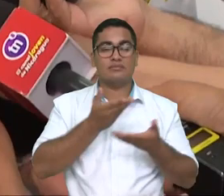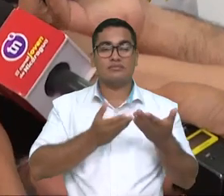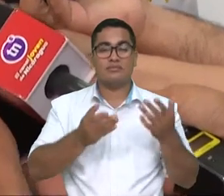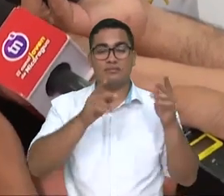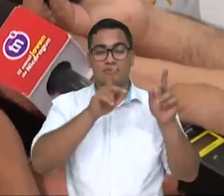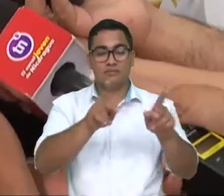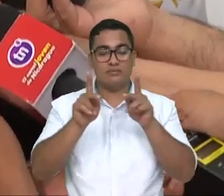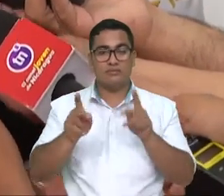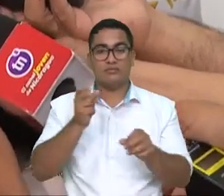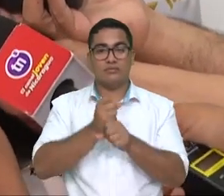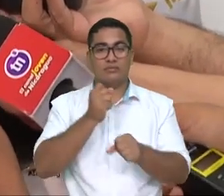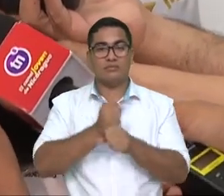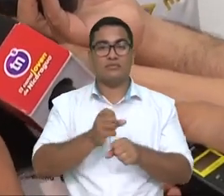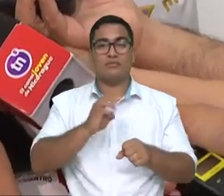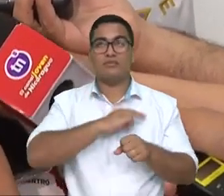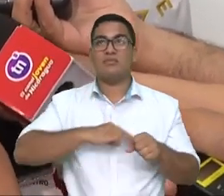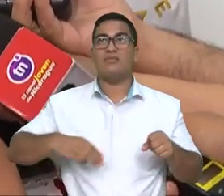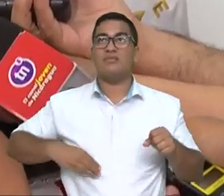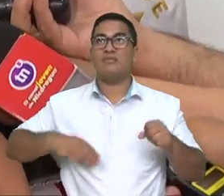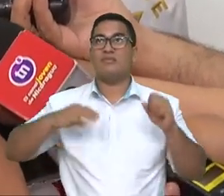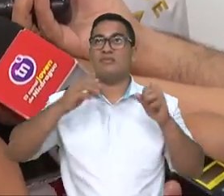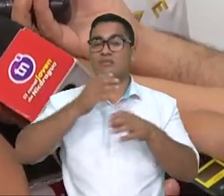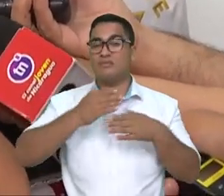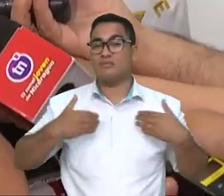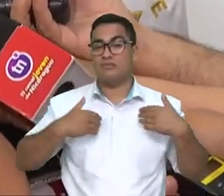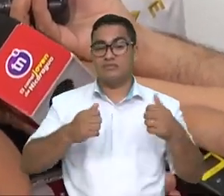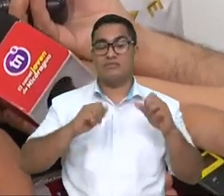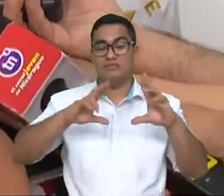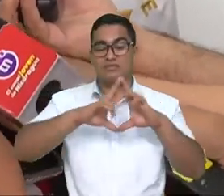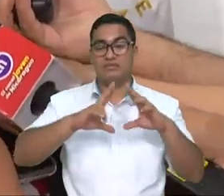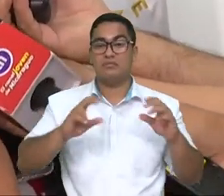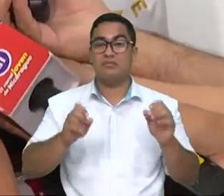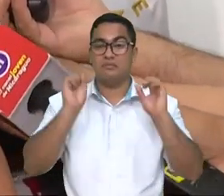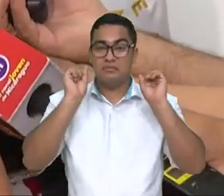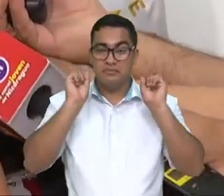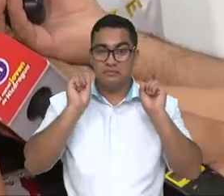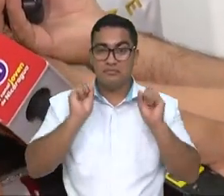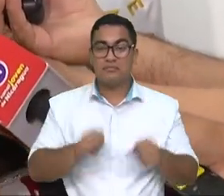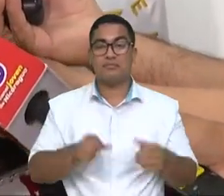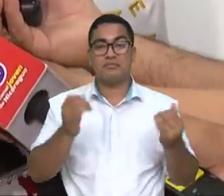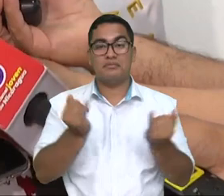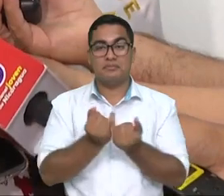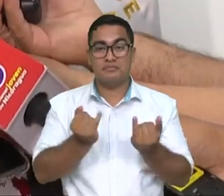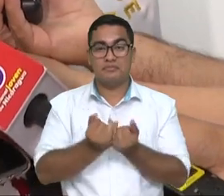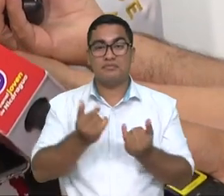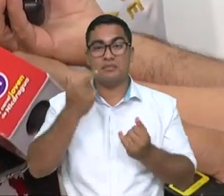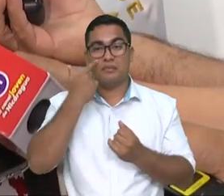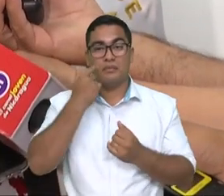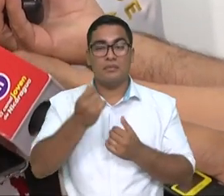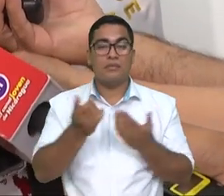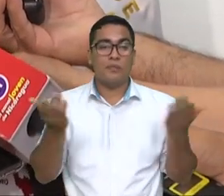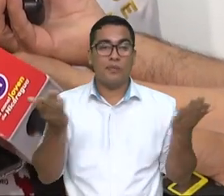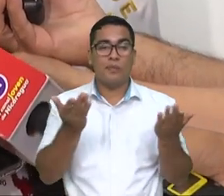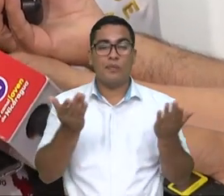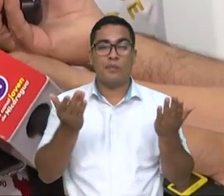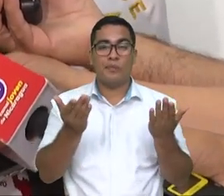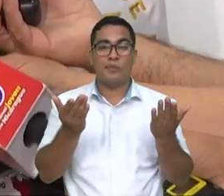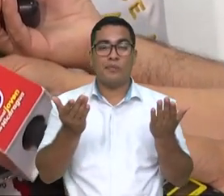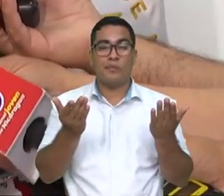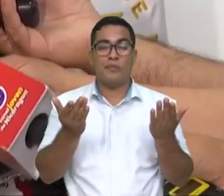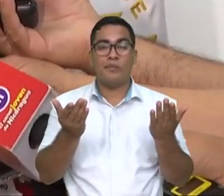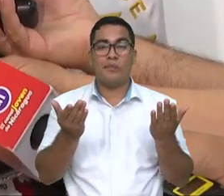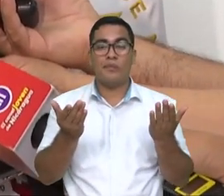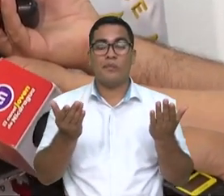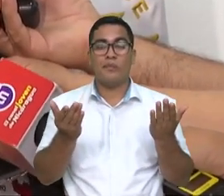funcionarios de Sanidad de Nicaragua, y vamos a tener la oportunidad también de conocer cómo lo han hecho ellos por acá y, por supuesto,